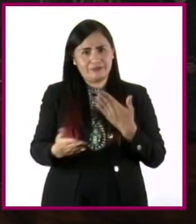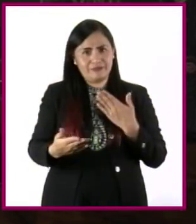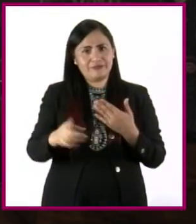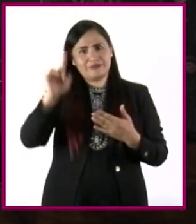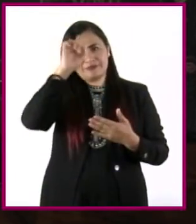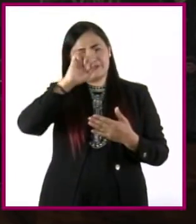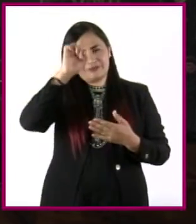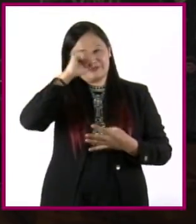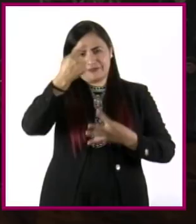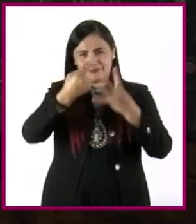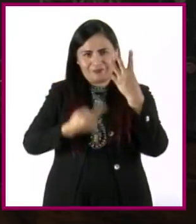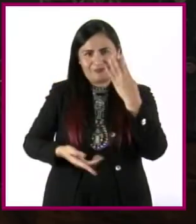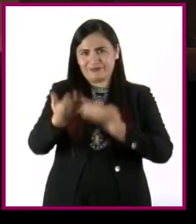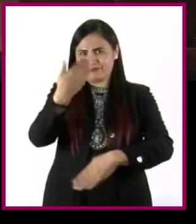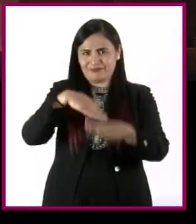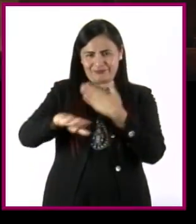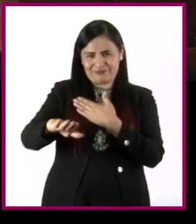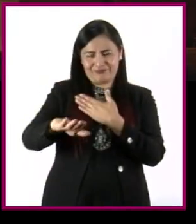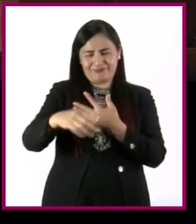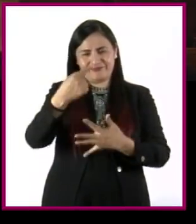y certeros...